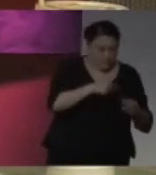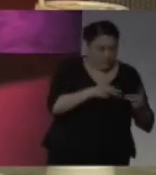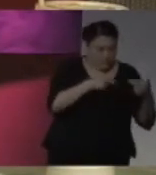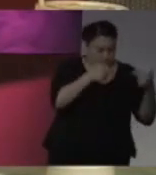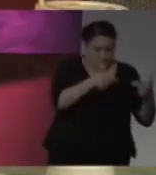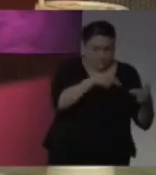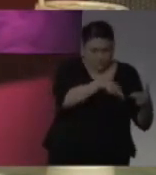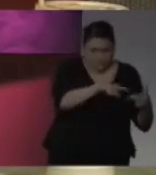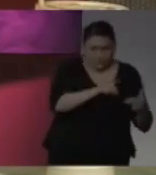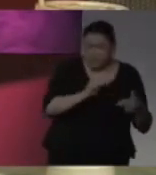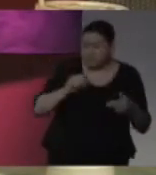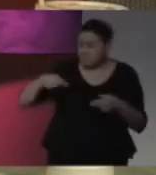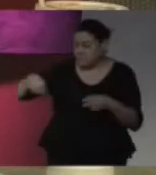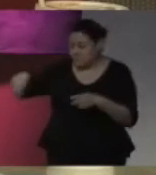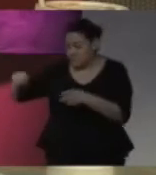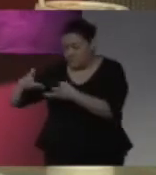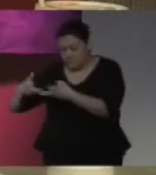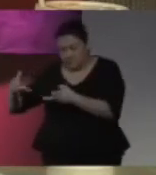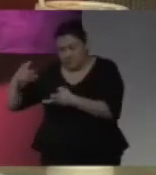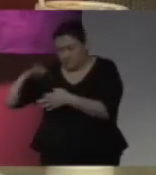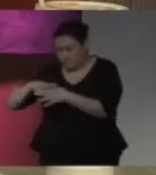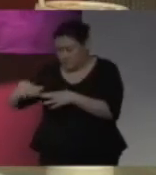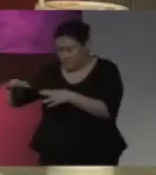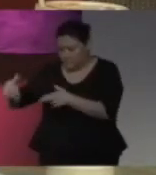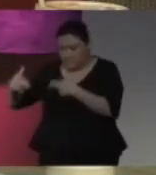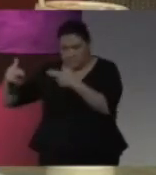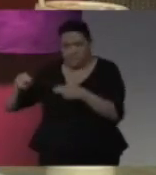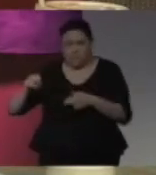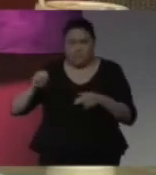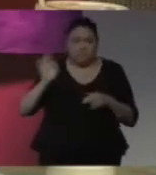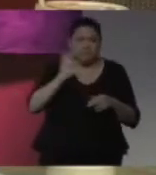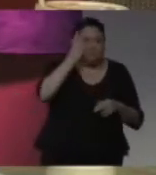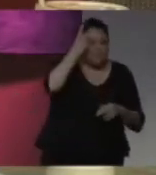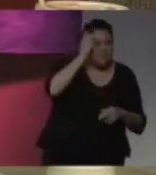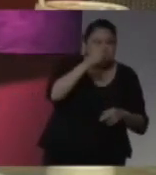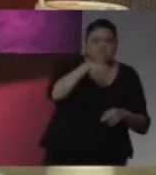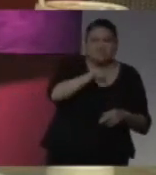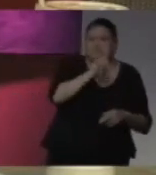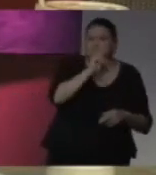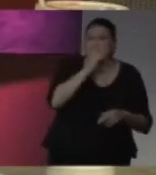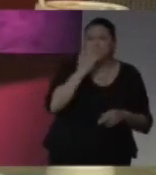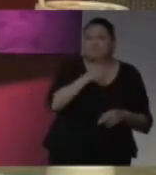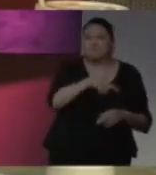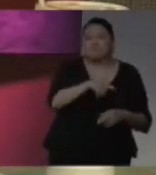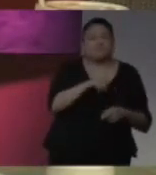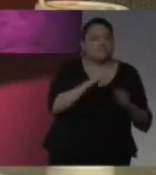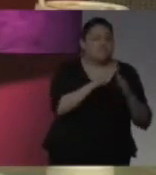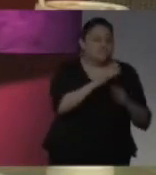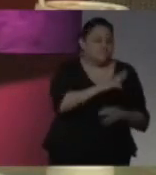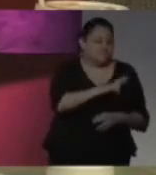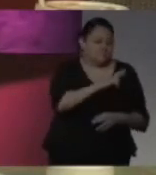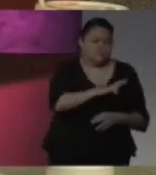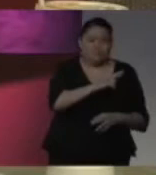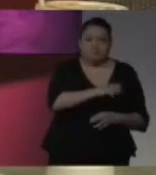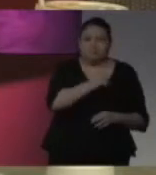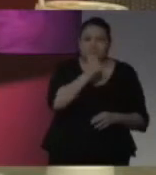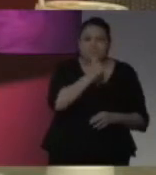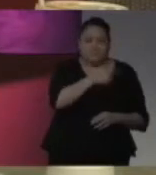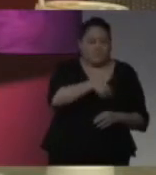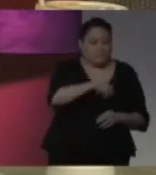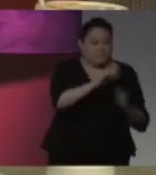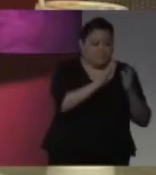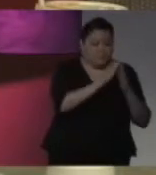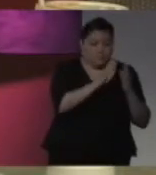propiedad, o incluso ya ni la propiedad, sino el arrendamiento, que yo creo que ese es el gran problema en la ciudad. Los que viven en la ciudad no van a